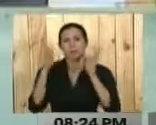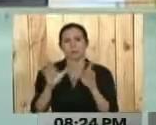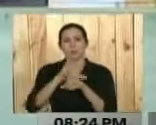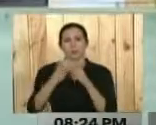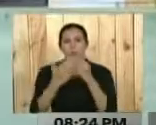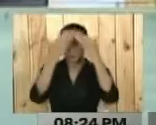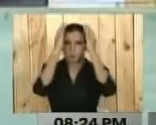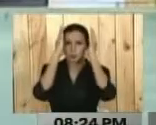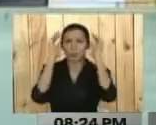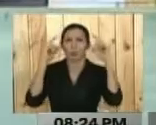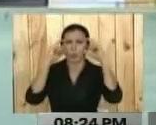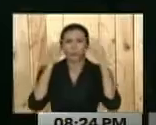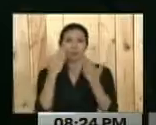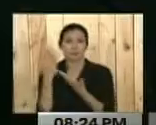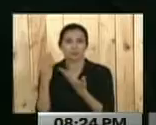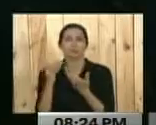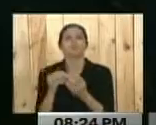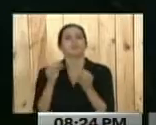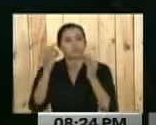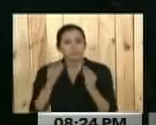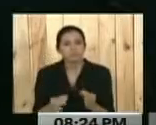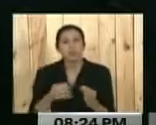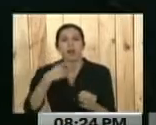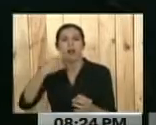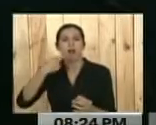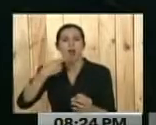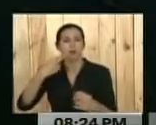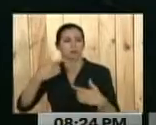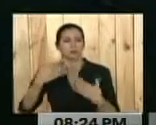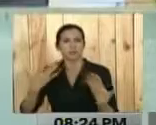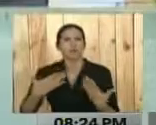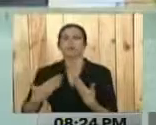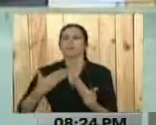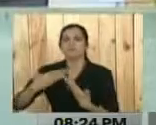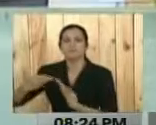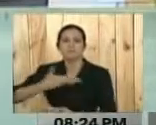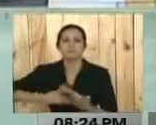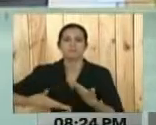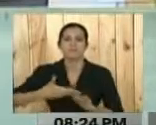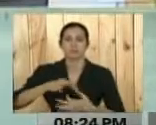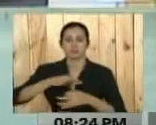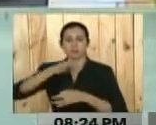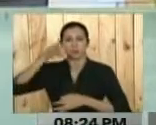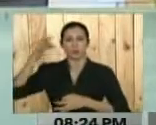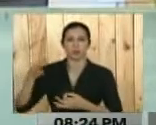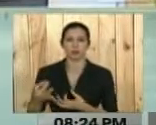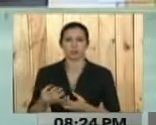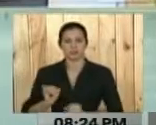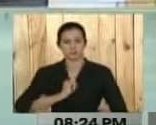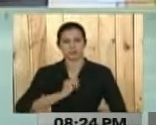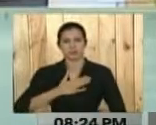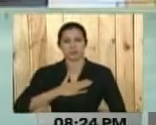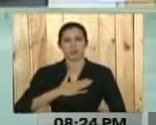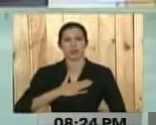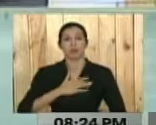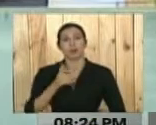espacio propicio para el encuentro de la palabra, de la espiritualidad, de la identidad de los